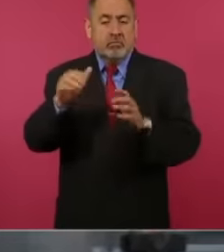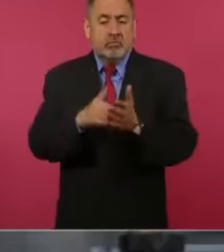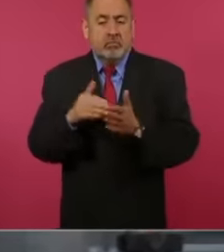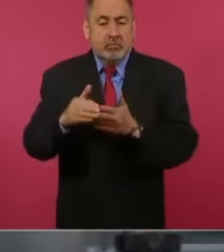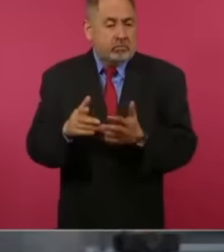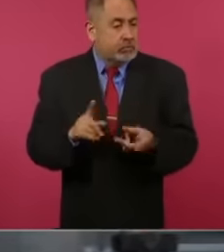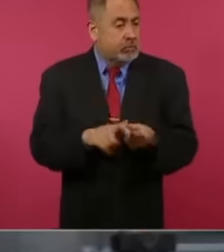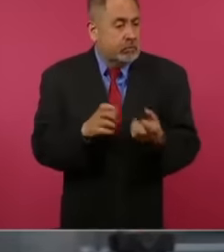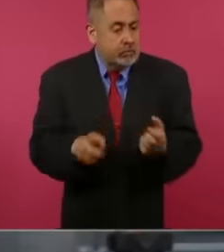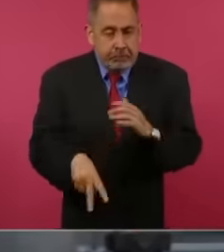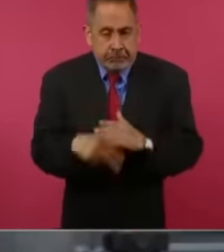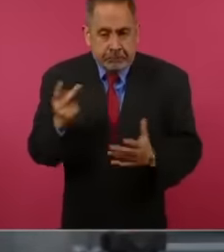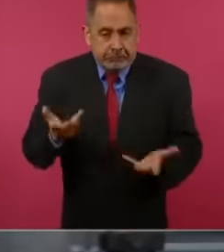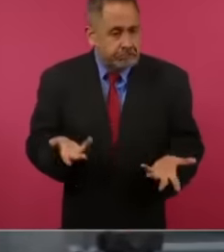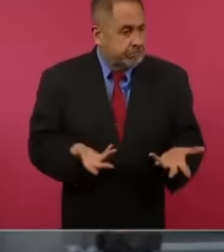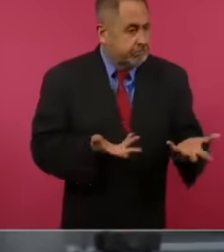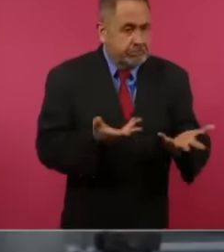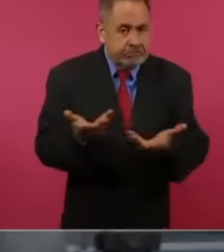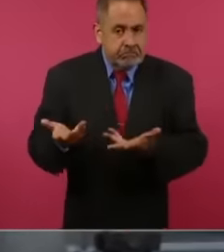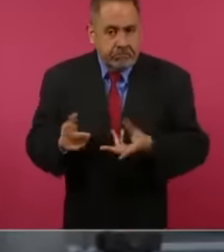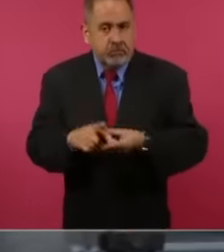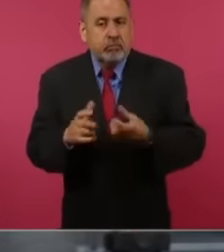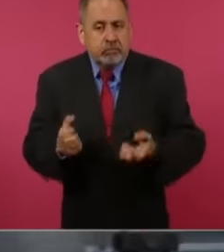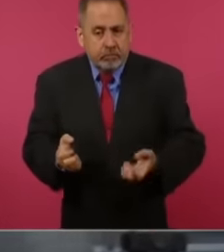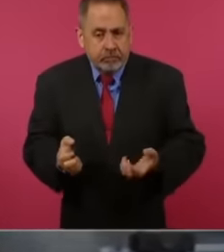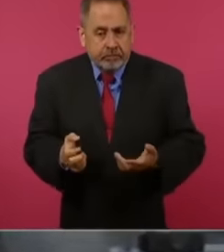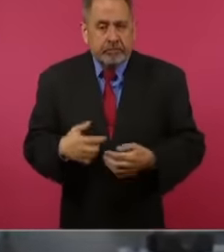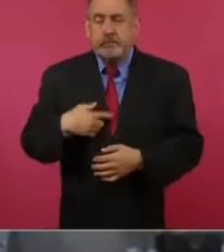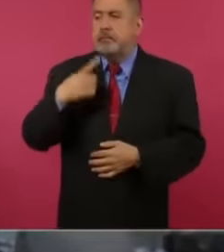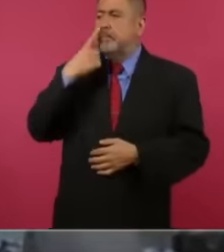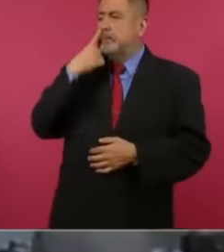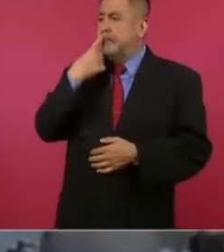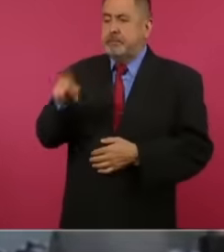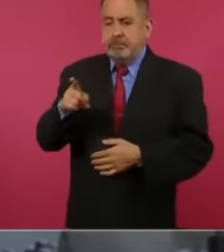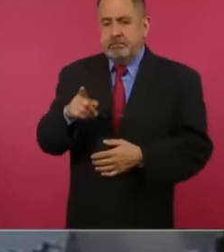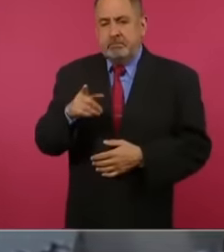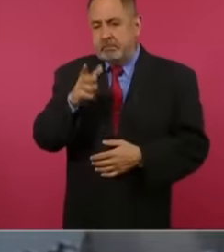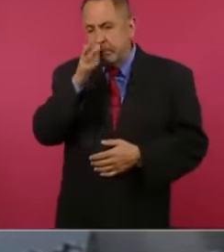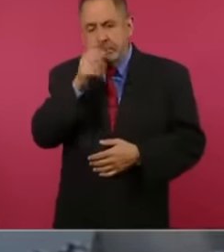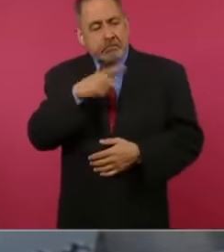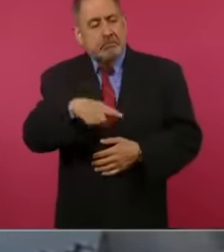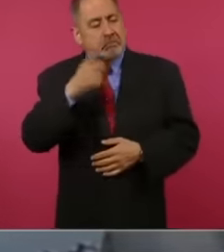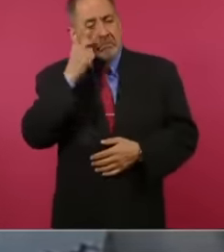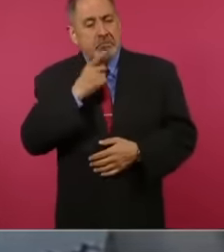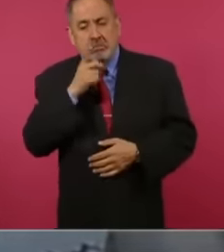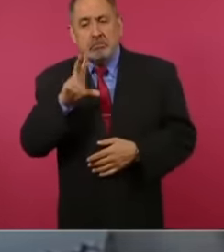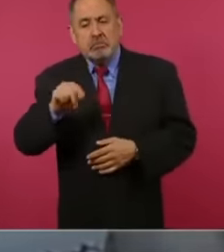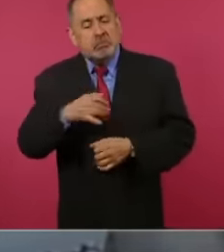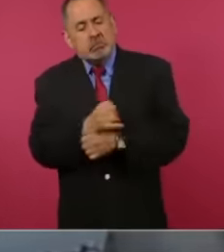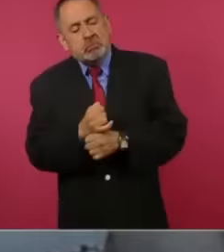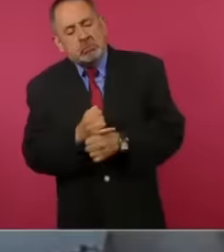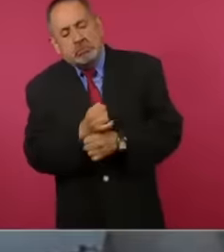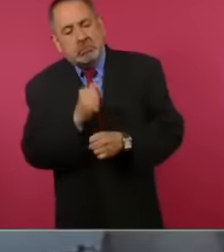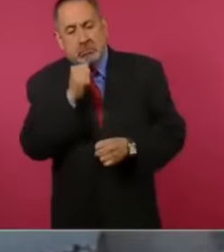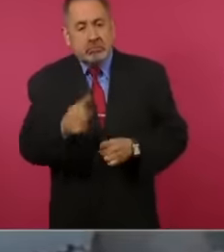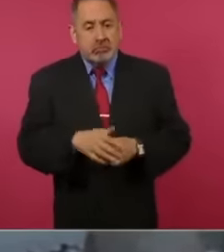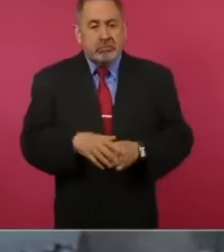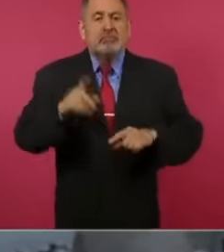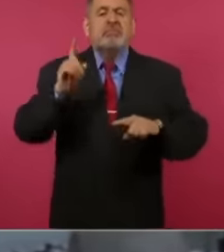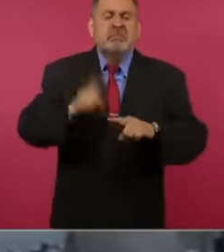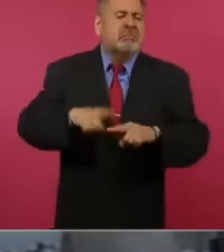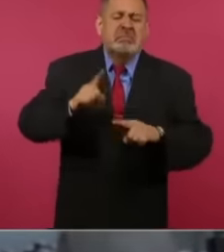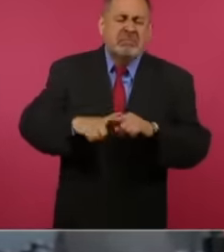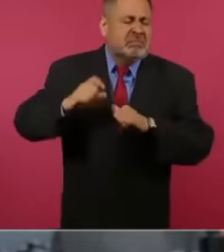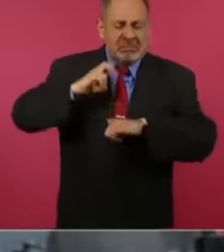que no se sabe dónde están. Obviamente la denuncia también está dormida por ahí, no se investiga. ¿Y sabe quién tiene que